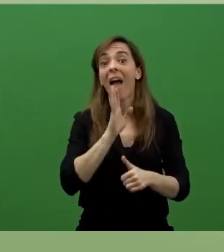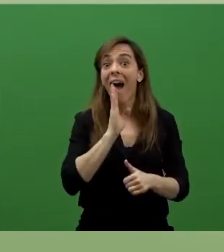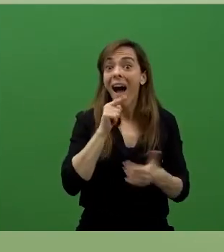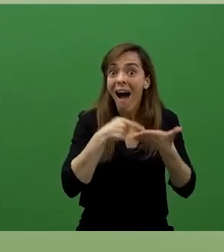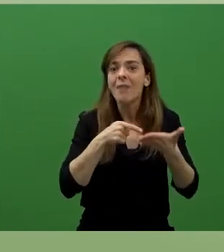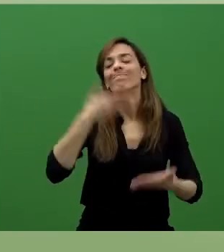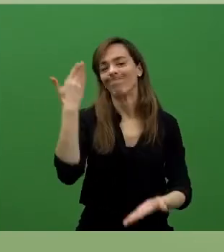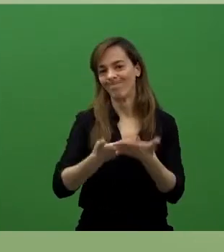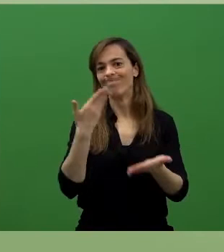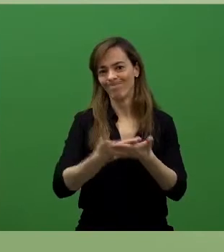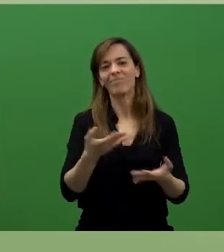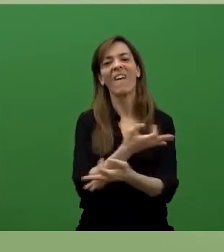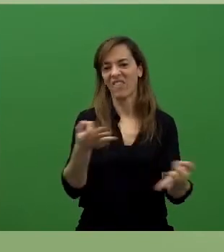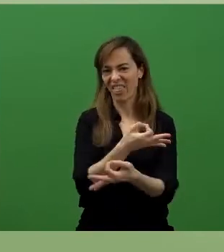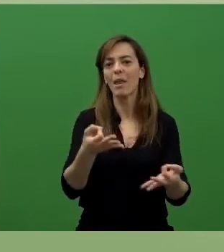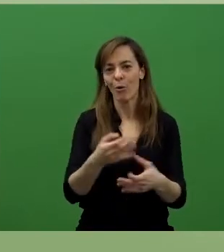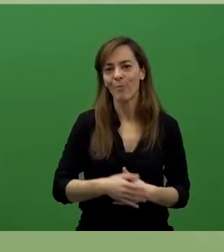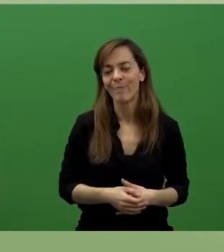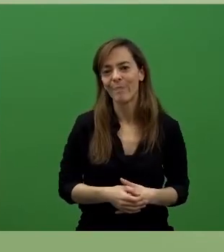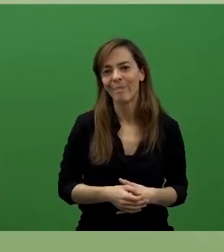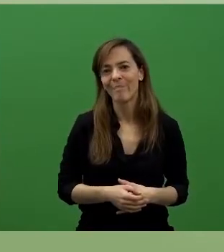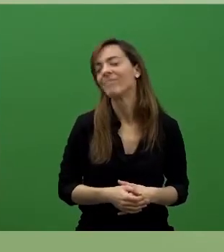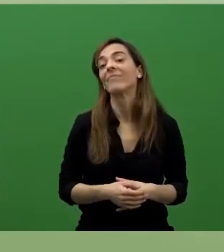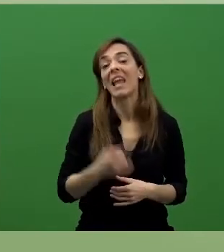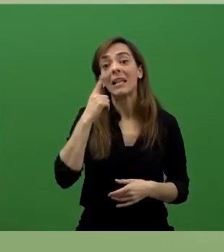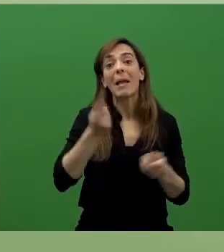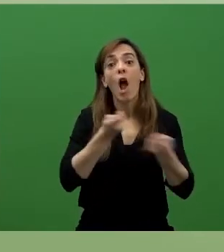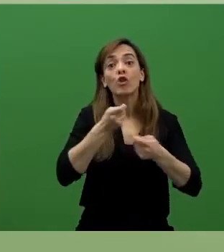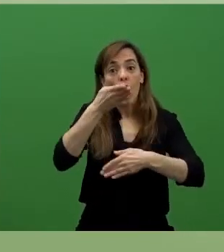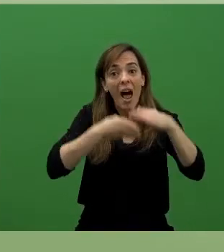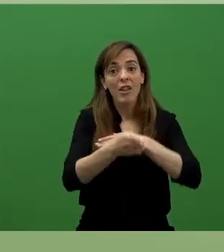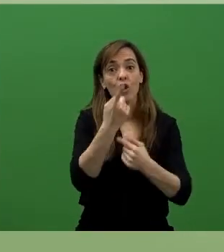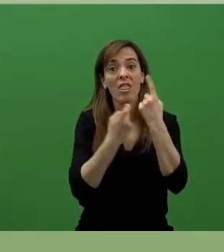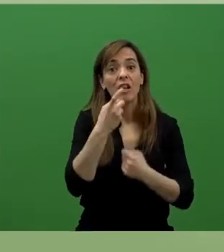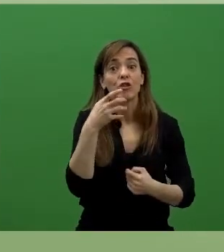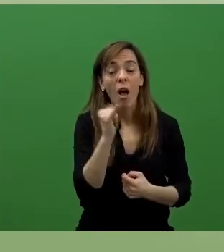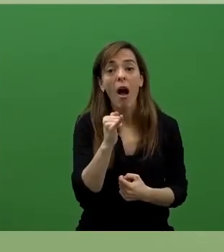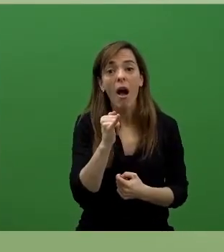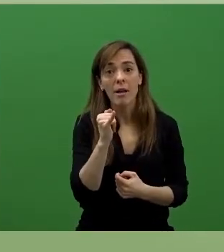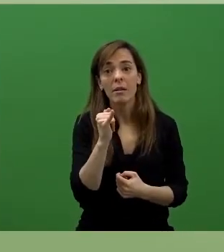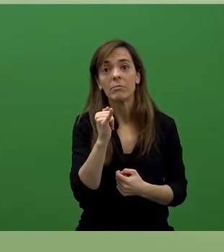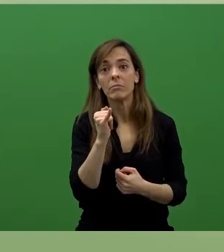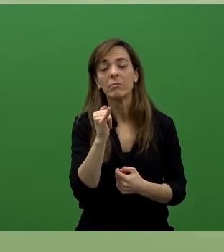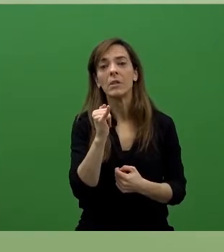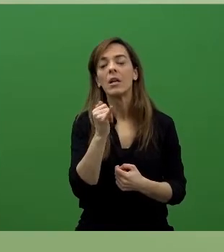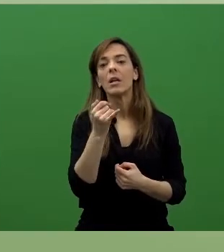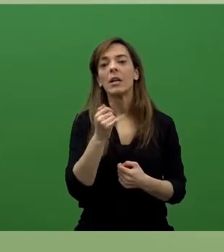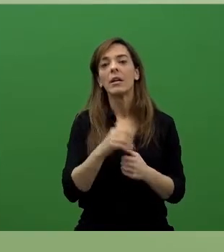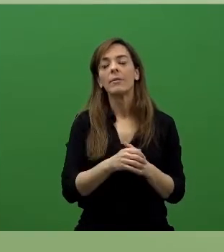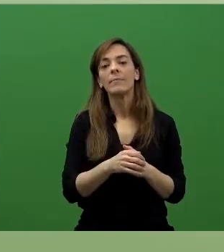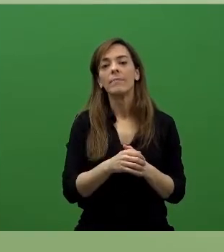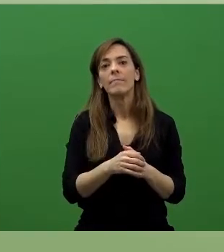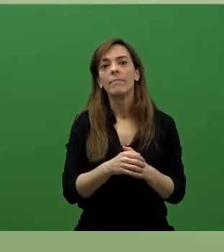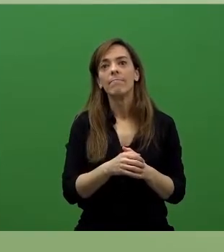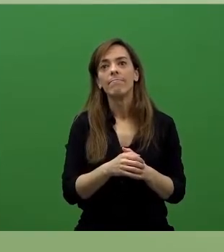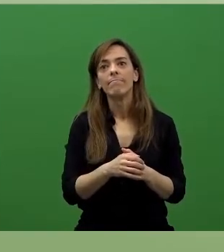muy eficiente. Hay un control de acceso a los datos por un Data Access Committee, un comité de acceso de datos, y hay todo un conjunto